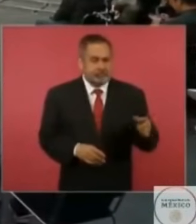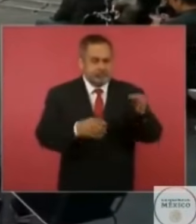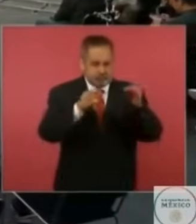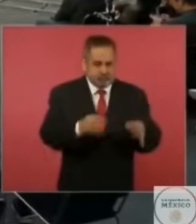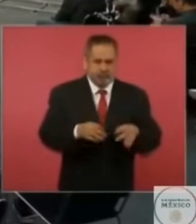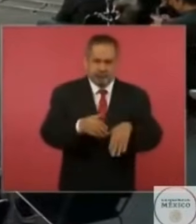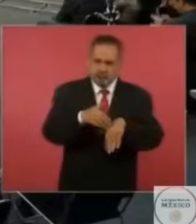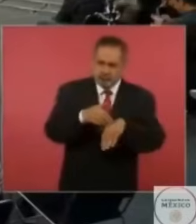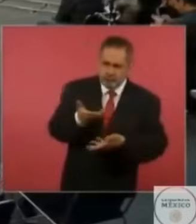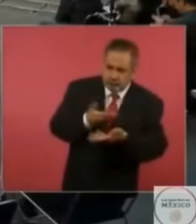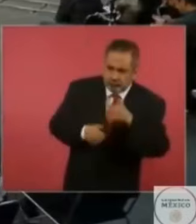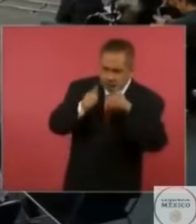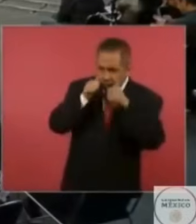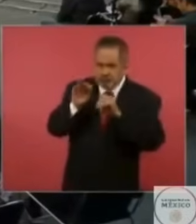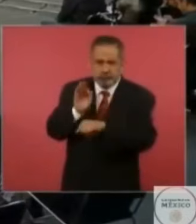auténticos servidores públicos.